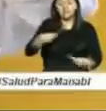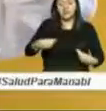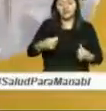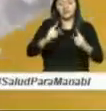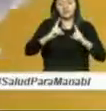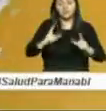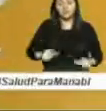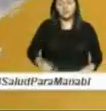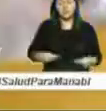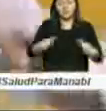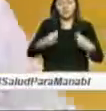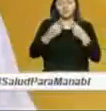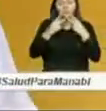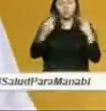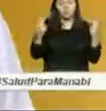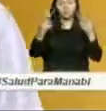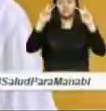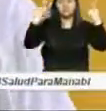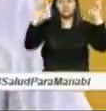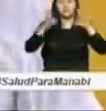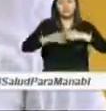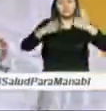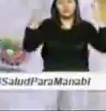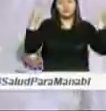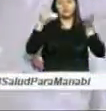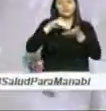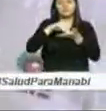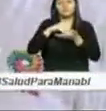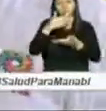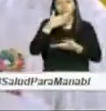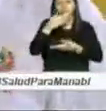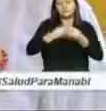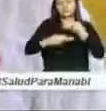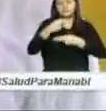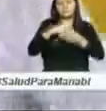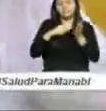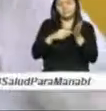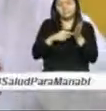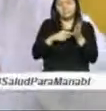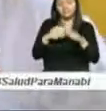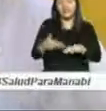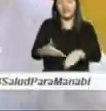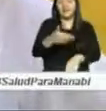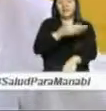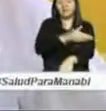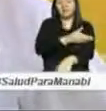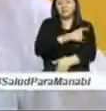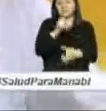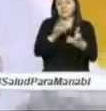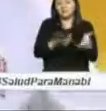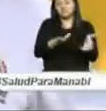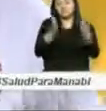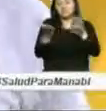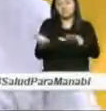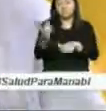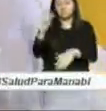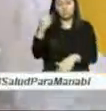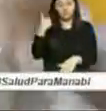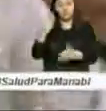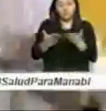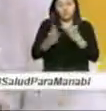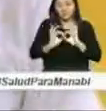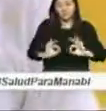gasto público, si salen los titulares de la prensa amarillista, la prensa mercantil. Antes los que se morían por no tener estos